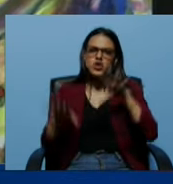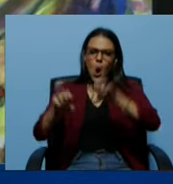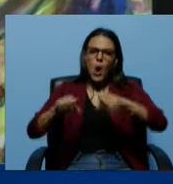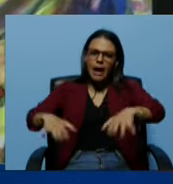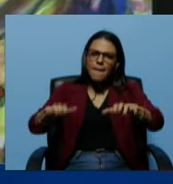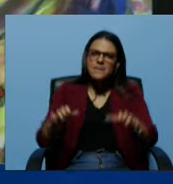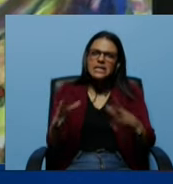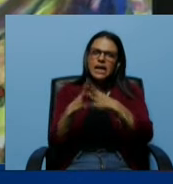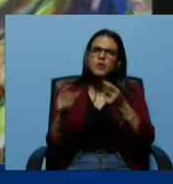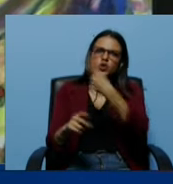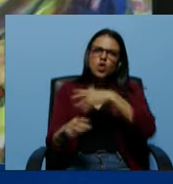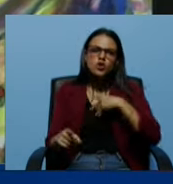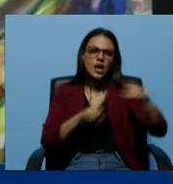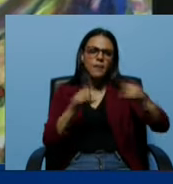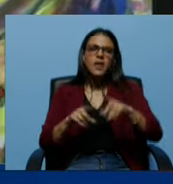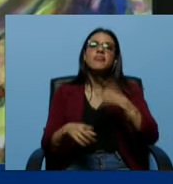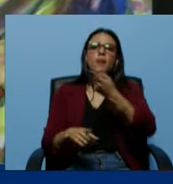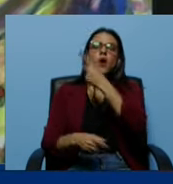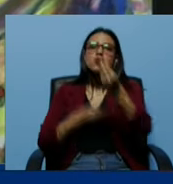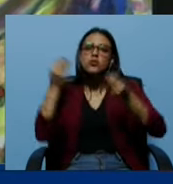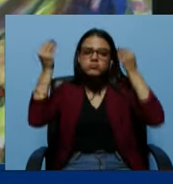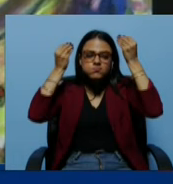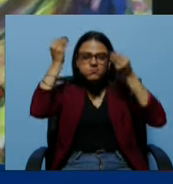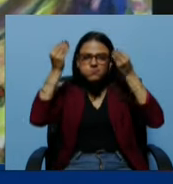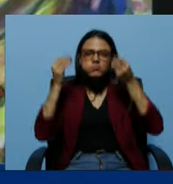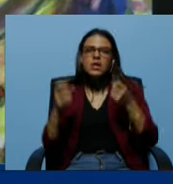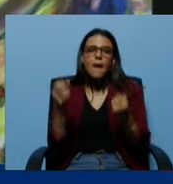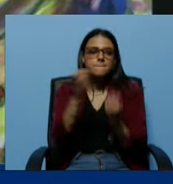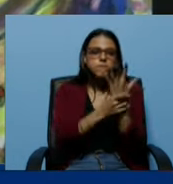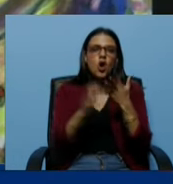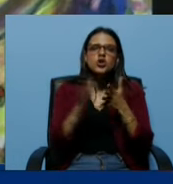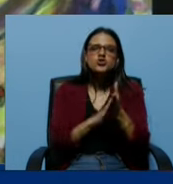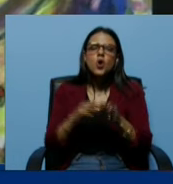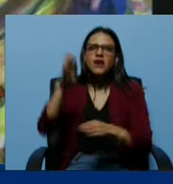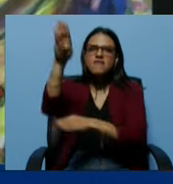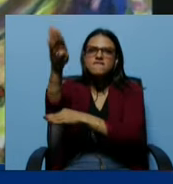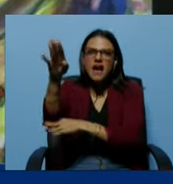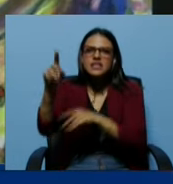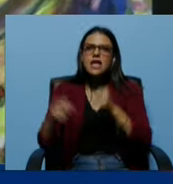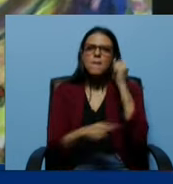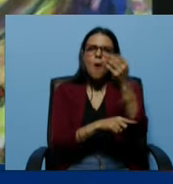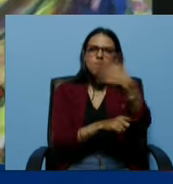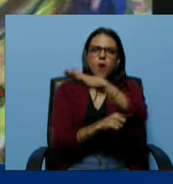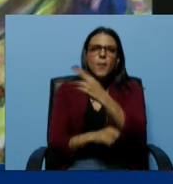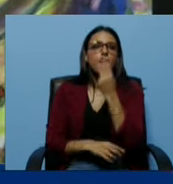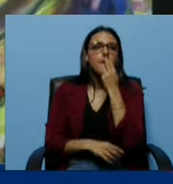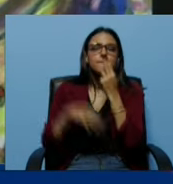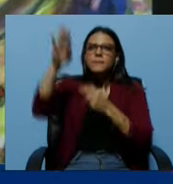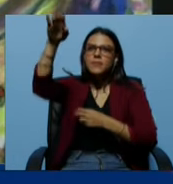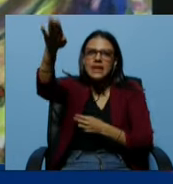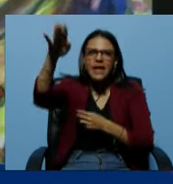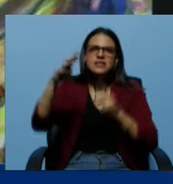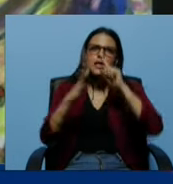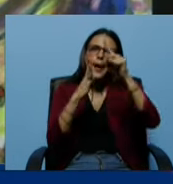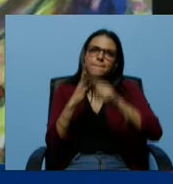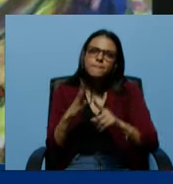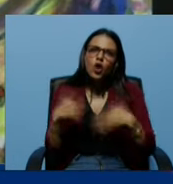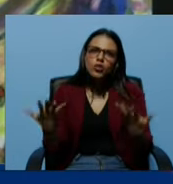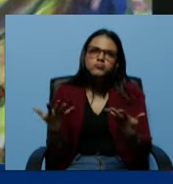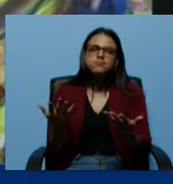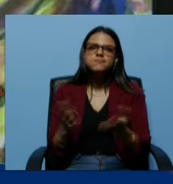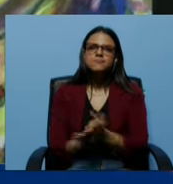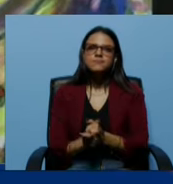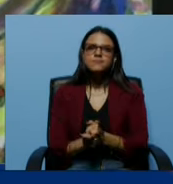fue el fascismo con Mussolini, el nazismo con Hitler